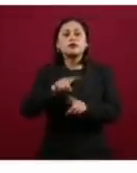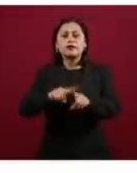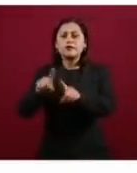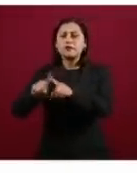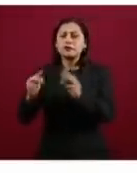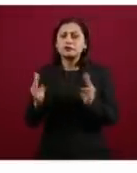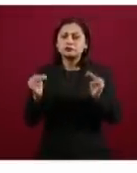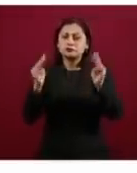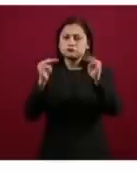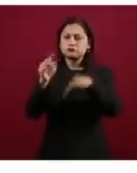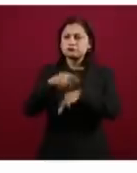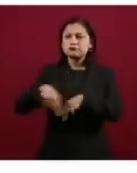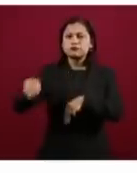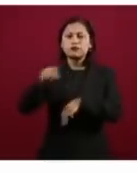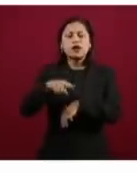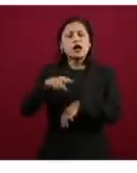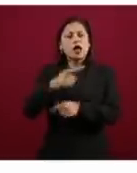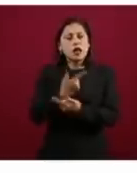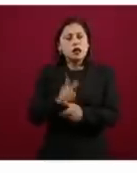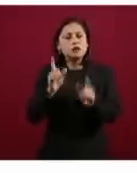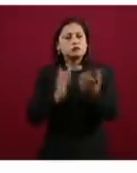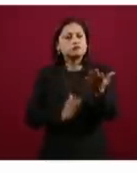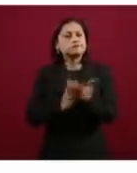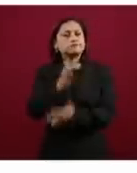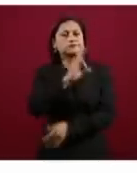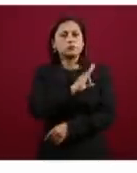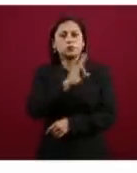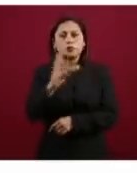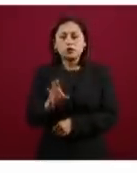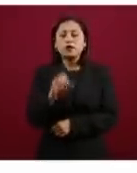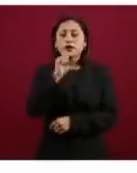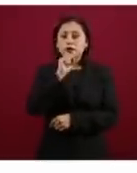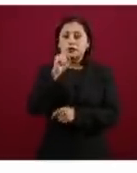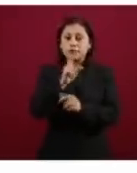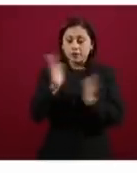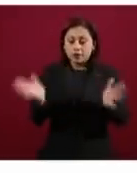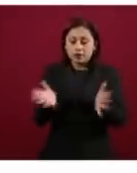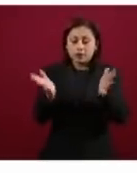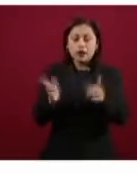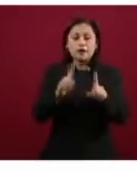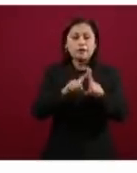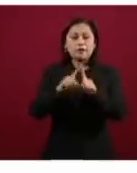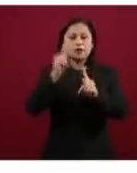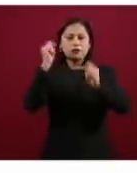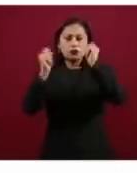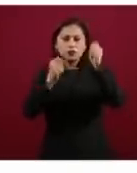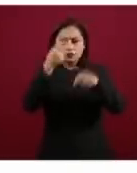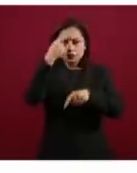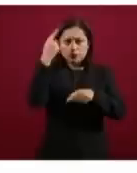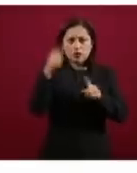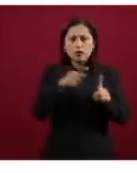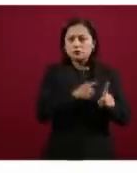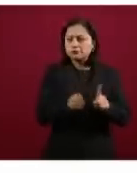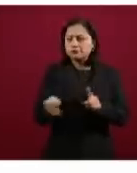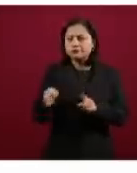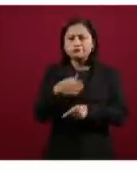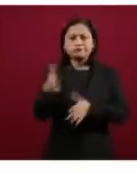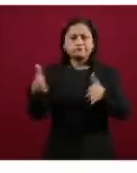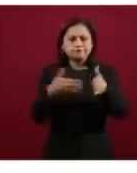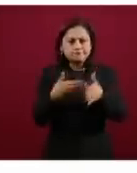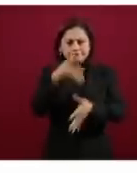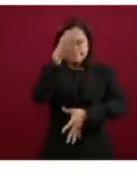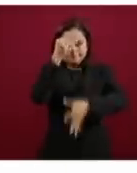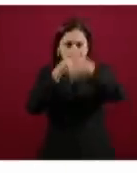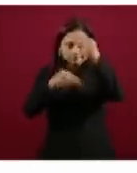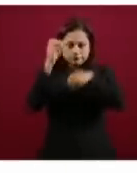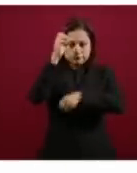arqueológicas y poblaciones de valor turístico, impulsar la creación de rutas gastronómicas y artesanales, promover prácticas